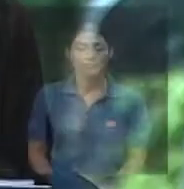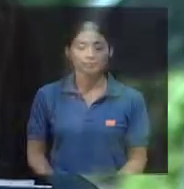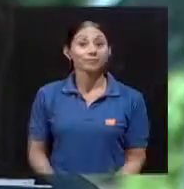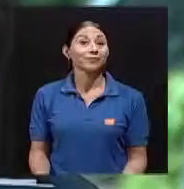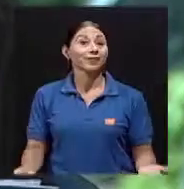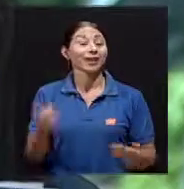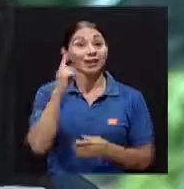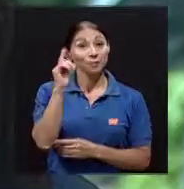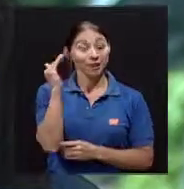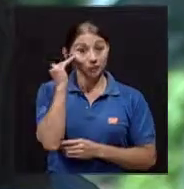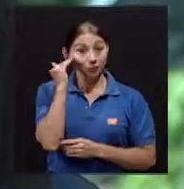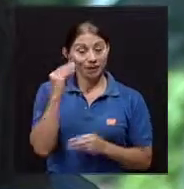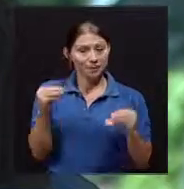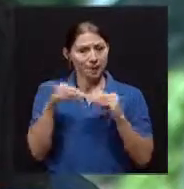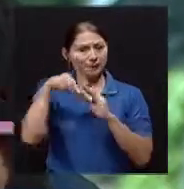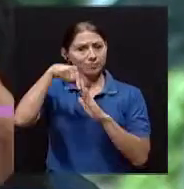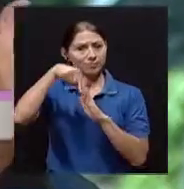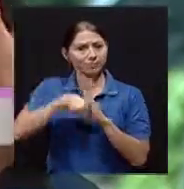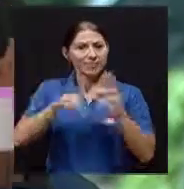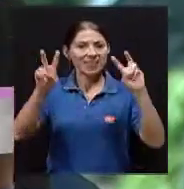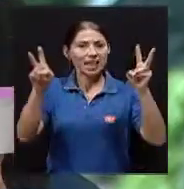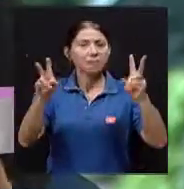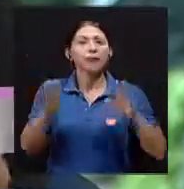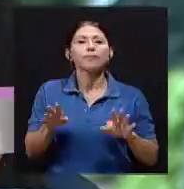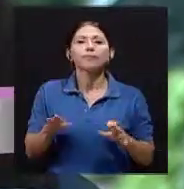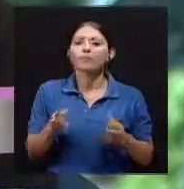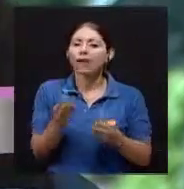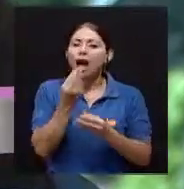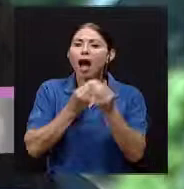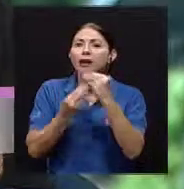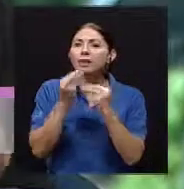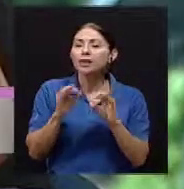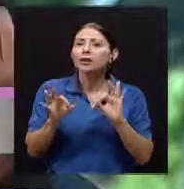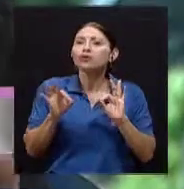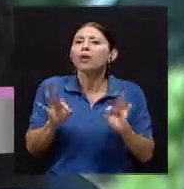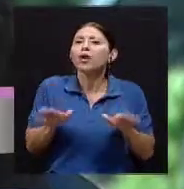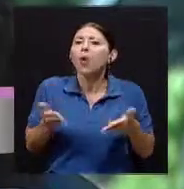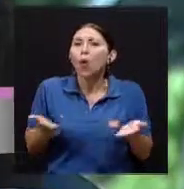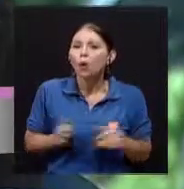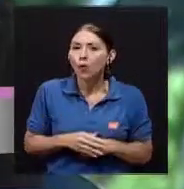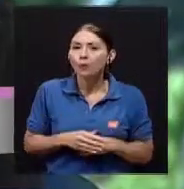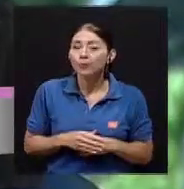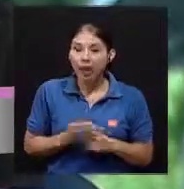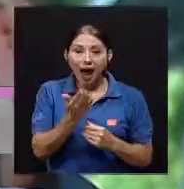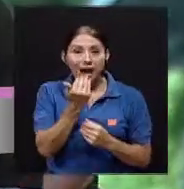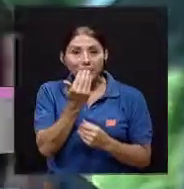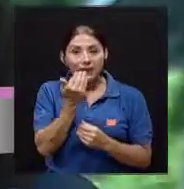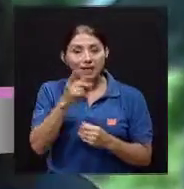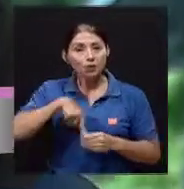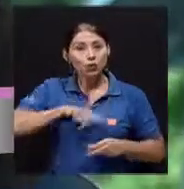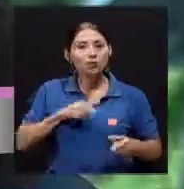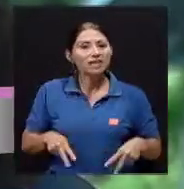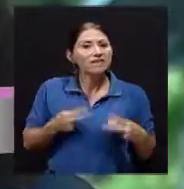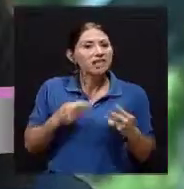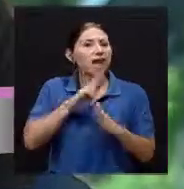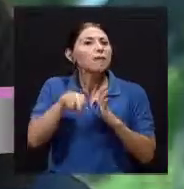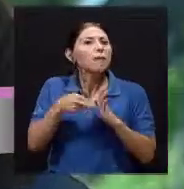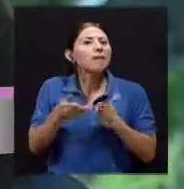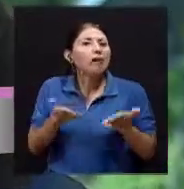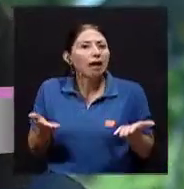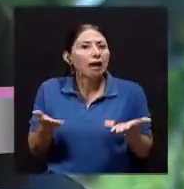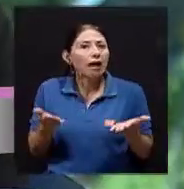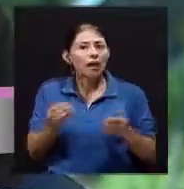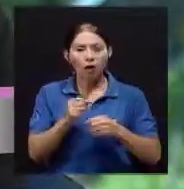Y para conocer más sobre este tema de cómo alimentarnos bien, qué papel desempeña la alimentación en nuestra vida, la obesidad y demás, contamos